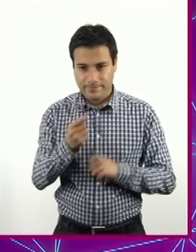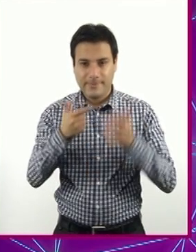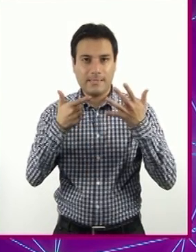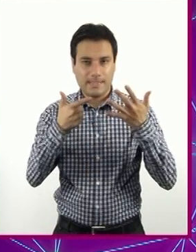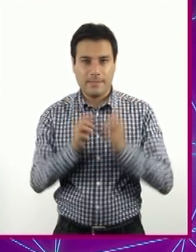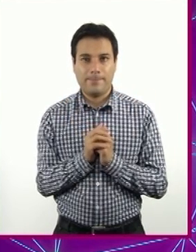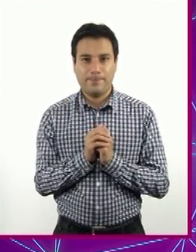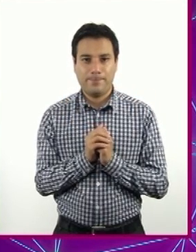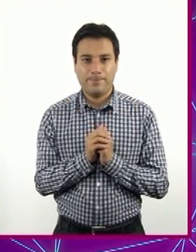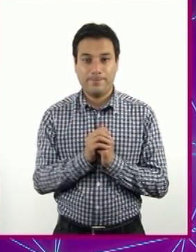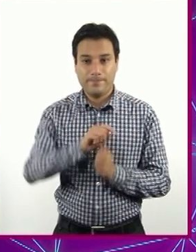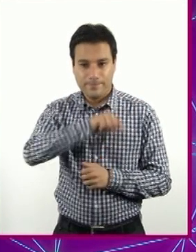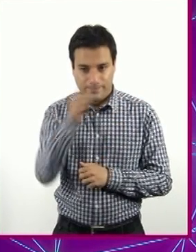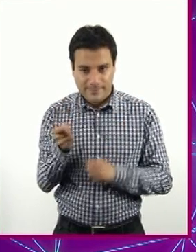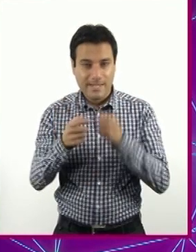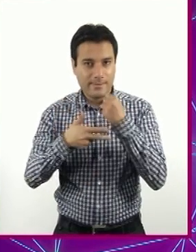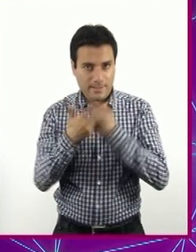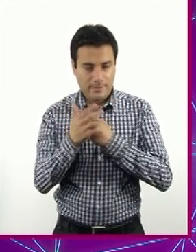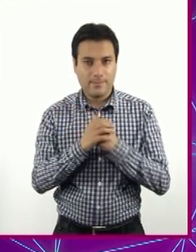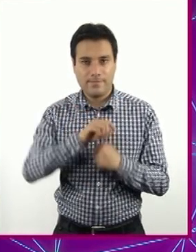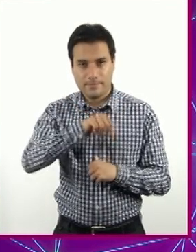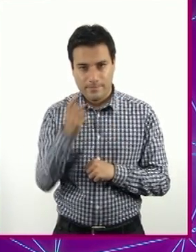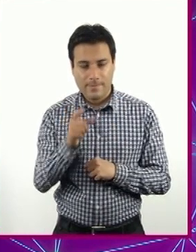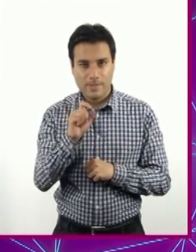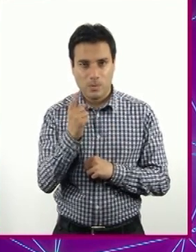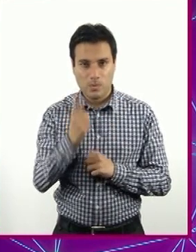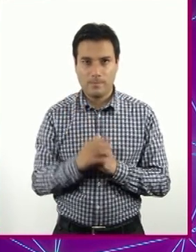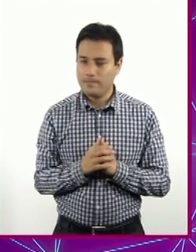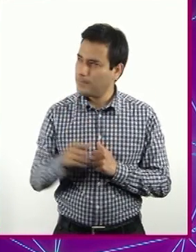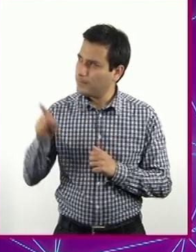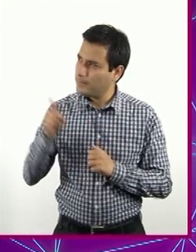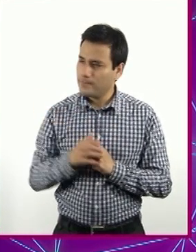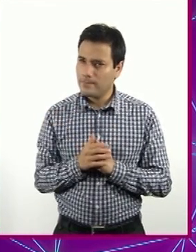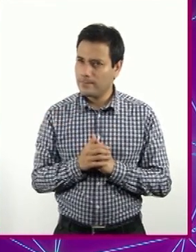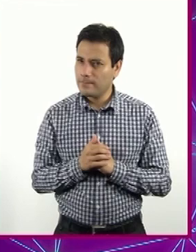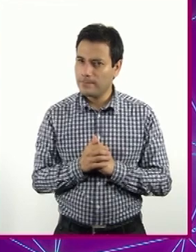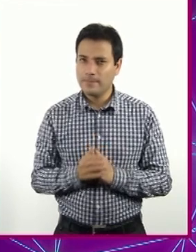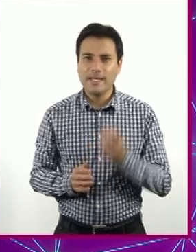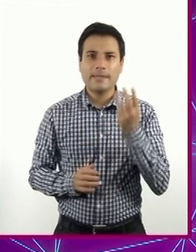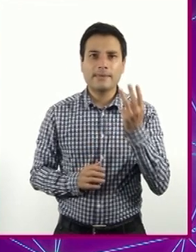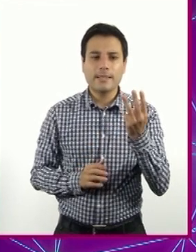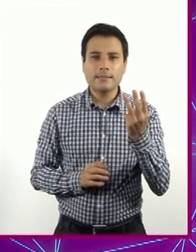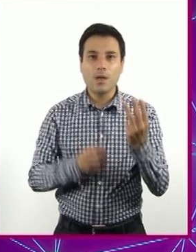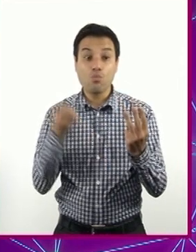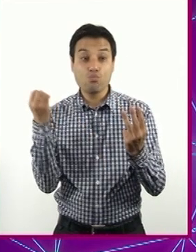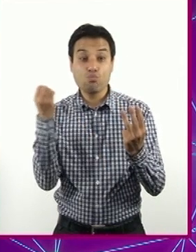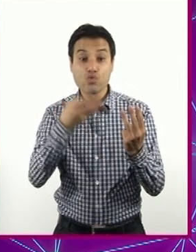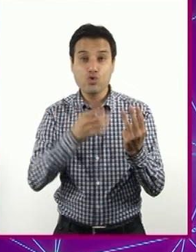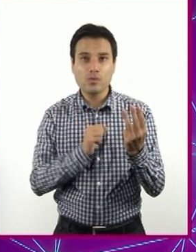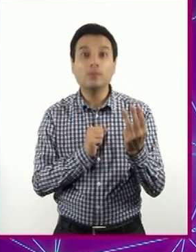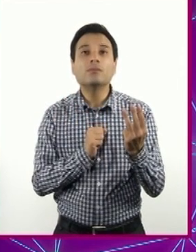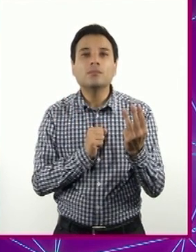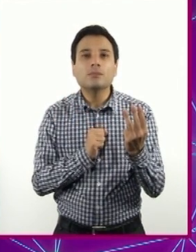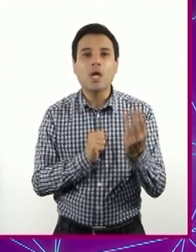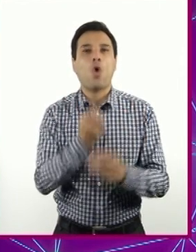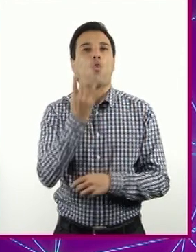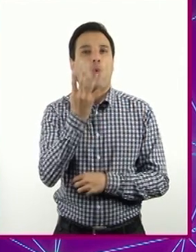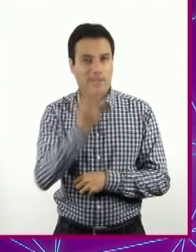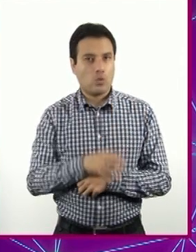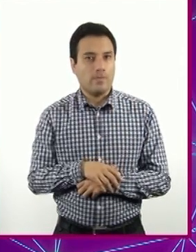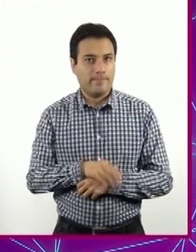7, 13, 21. Del 3 al 7, la diferencia es